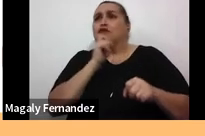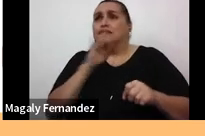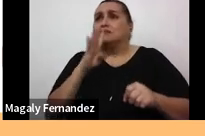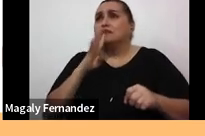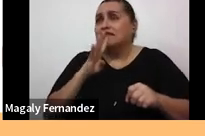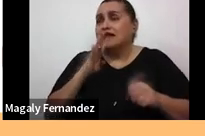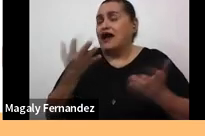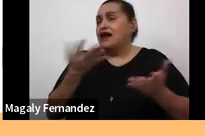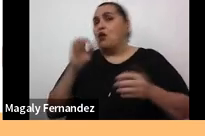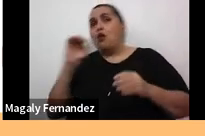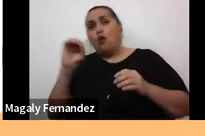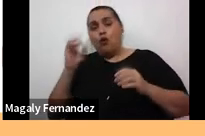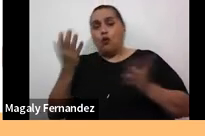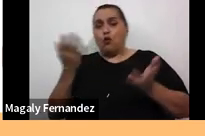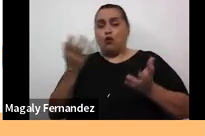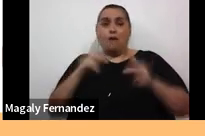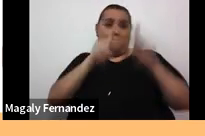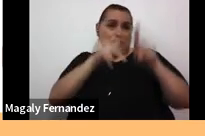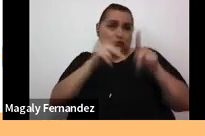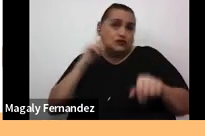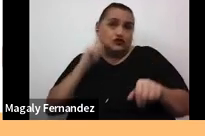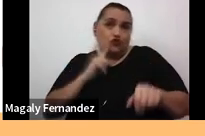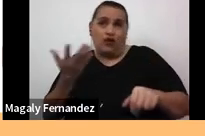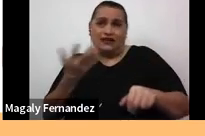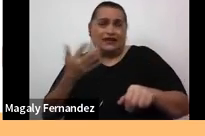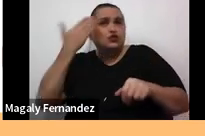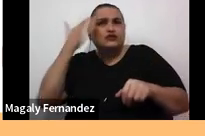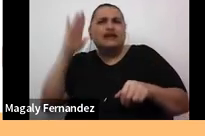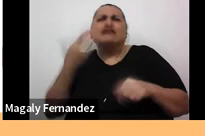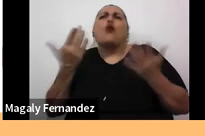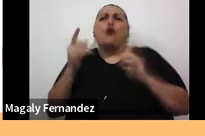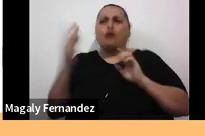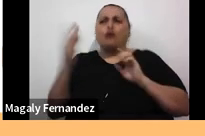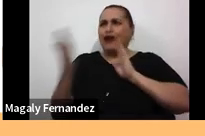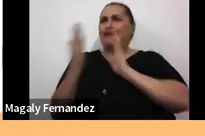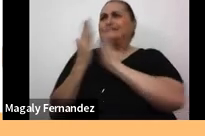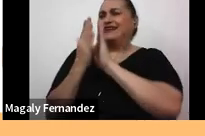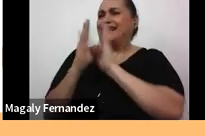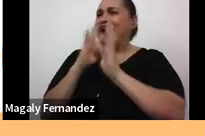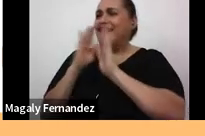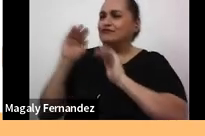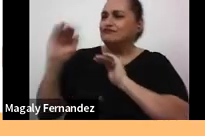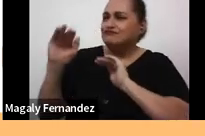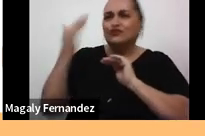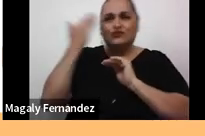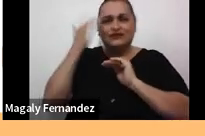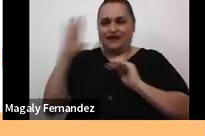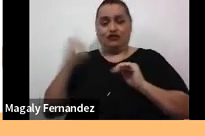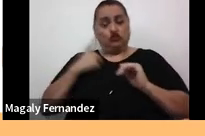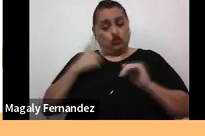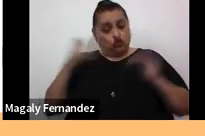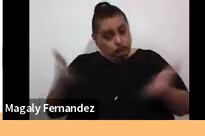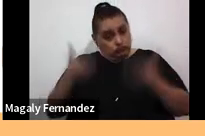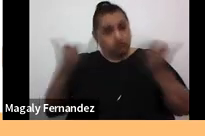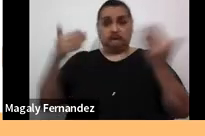o auditivas etcétera porque no sabe cómo acercarse Si nosotros fomentamos la interacción